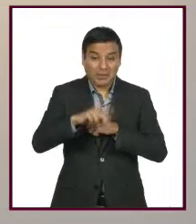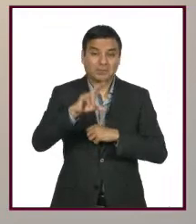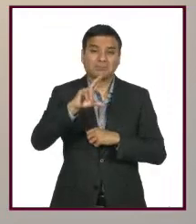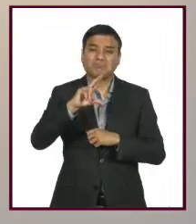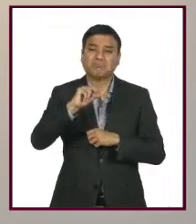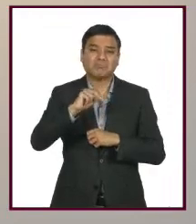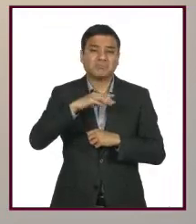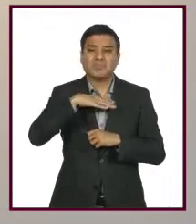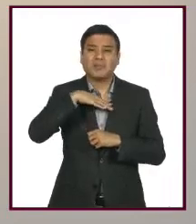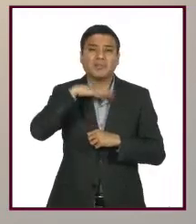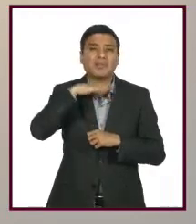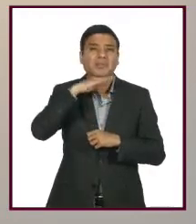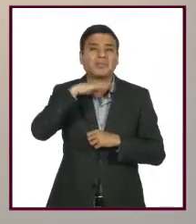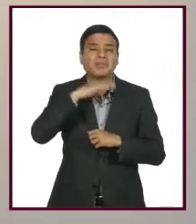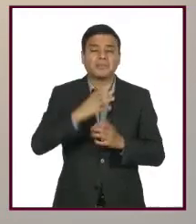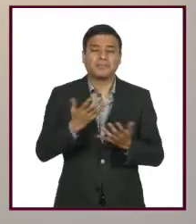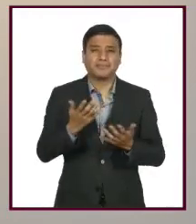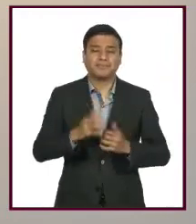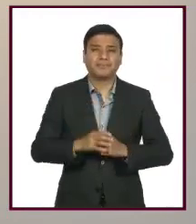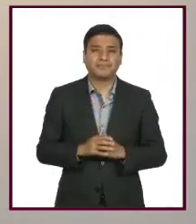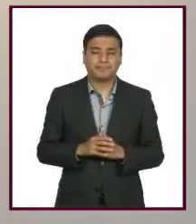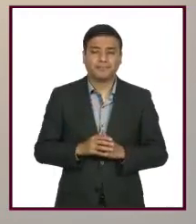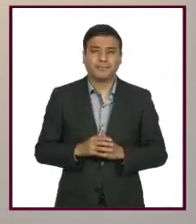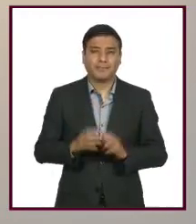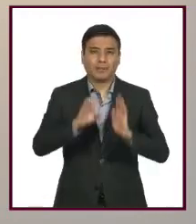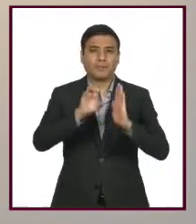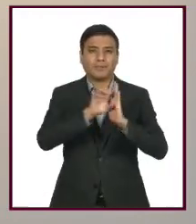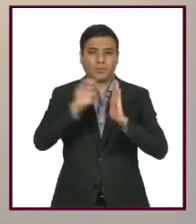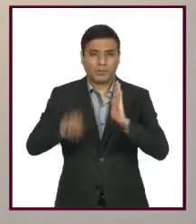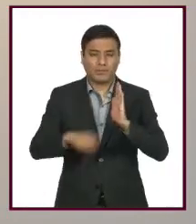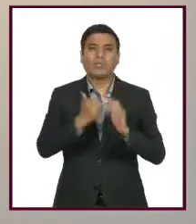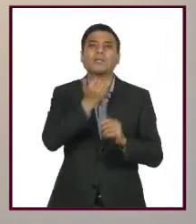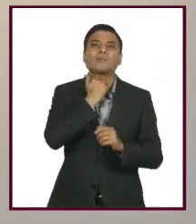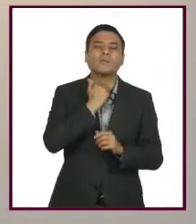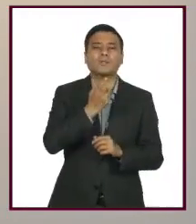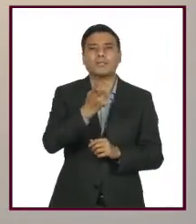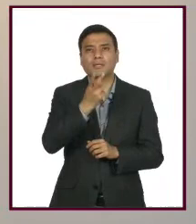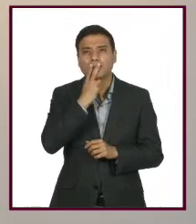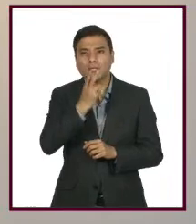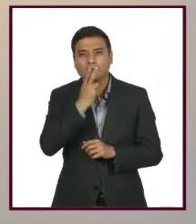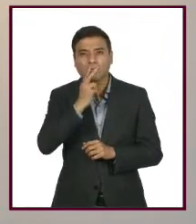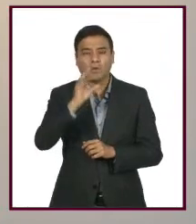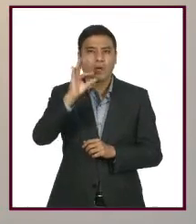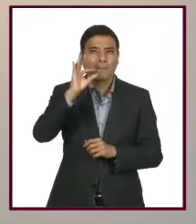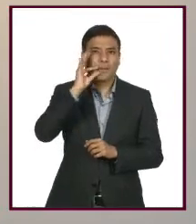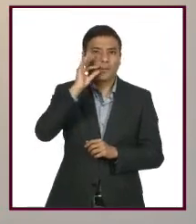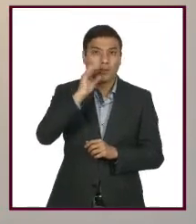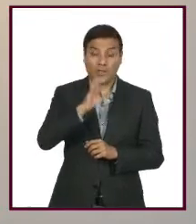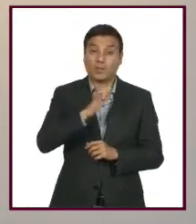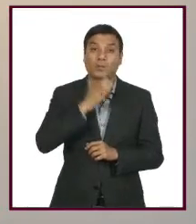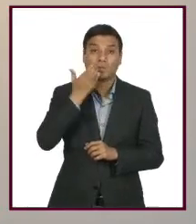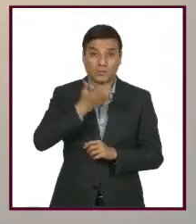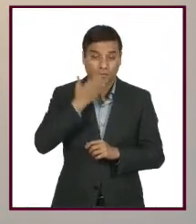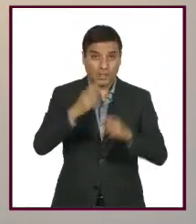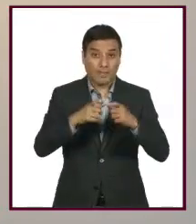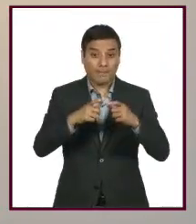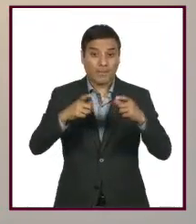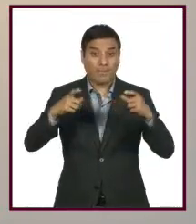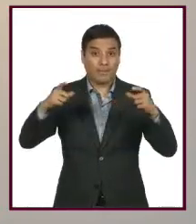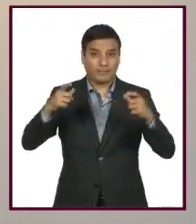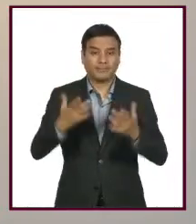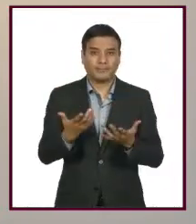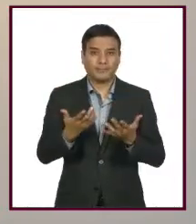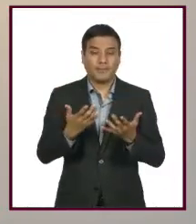las sustancias más frecuentemente utilizadas, entre otras, es el alcohol, el tabaco, la marihuana, pero muchas veces al desconocer sobre las